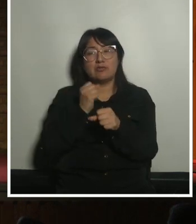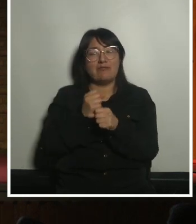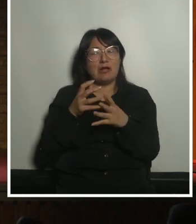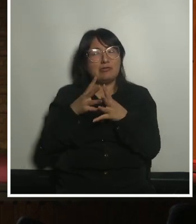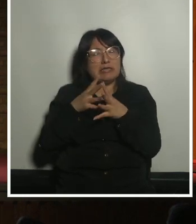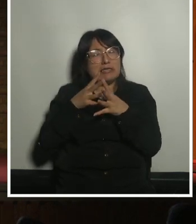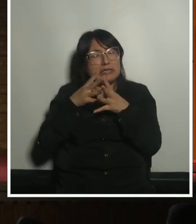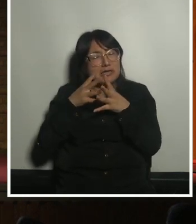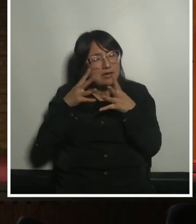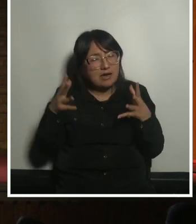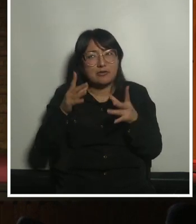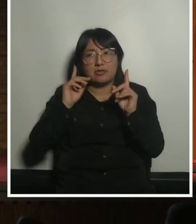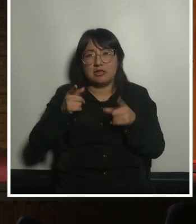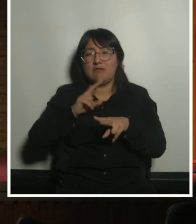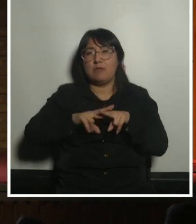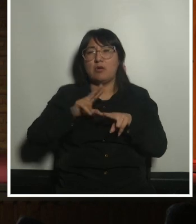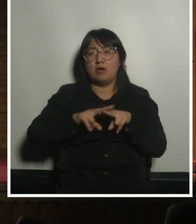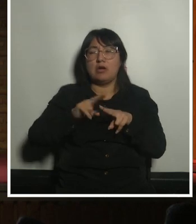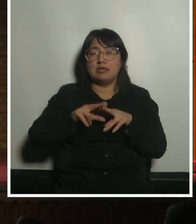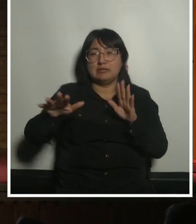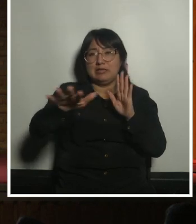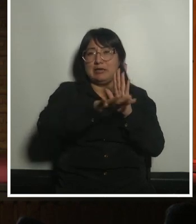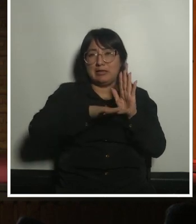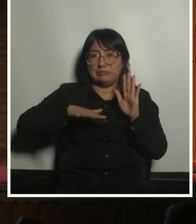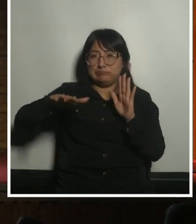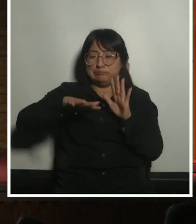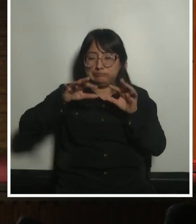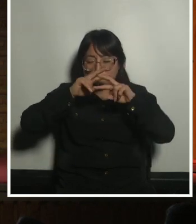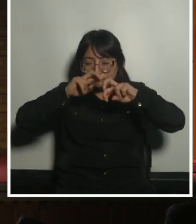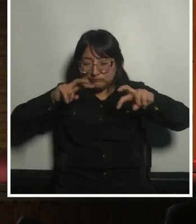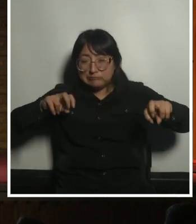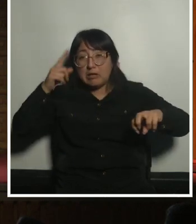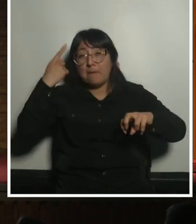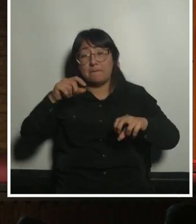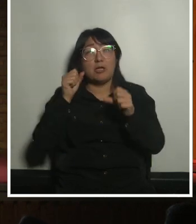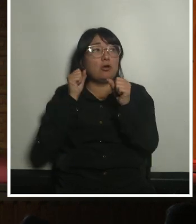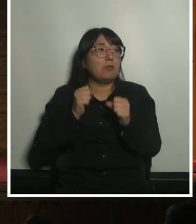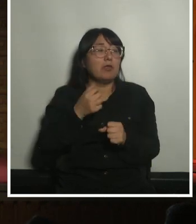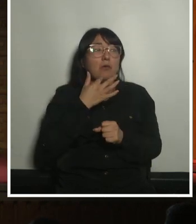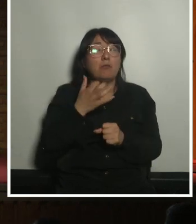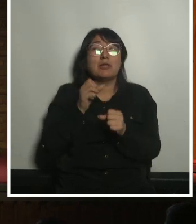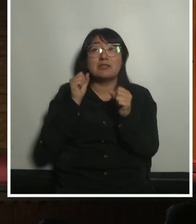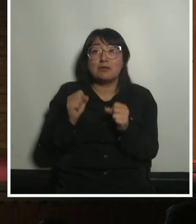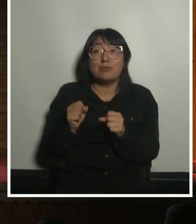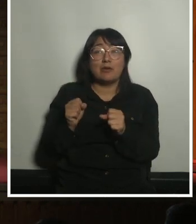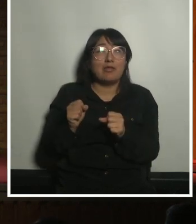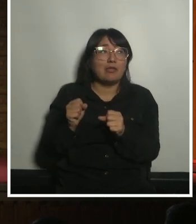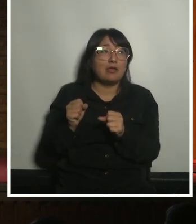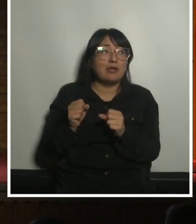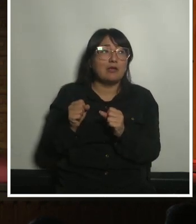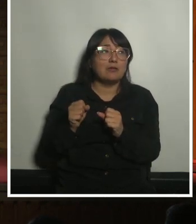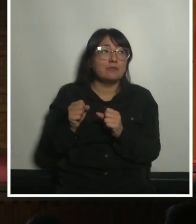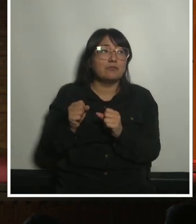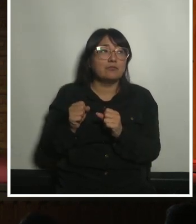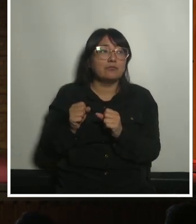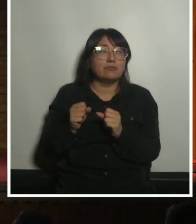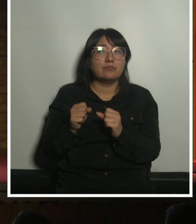hacer sobre la base del tejido urbano fino, pero vale la pena porque pueden